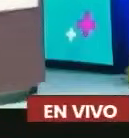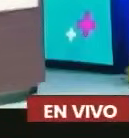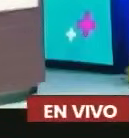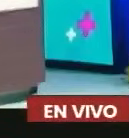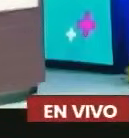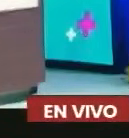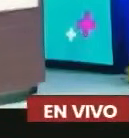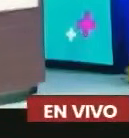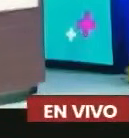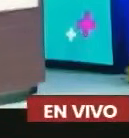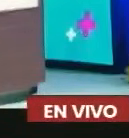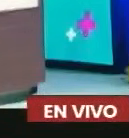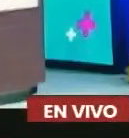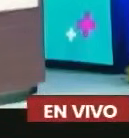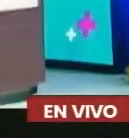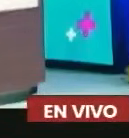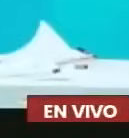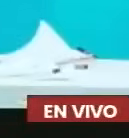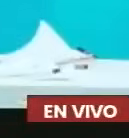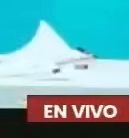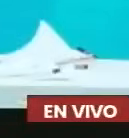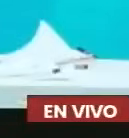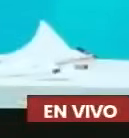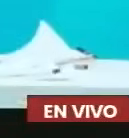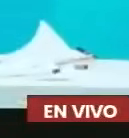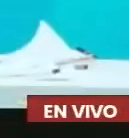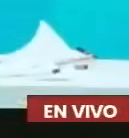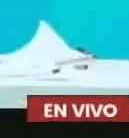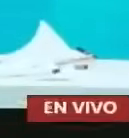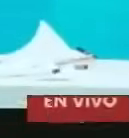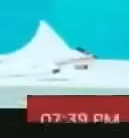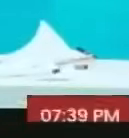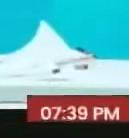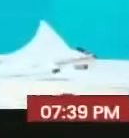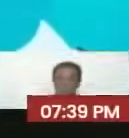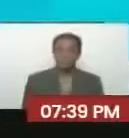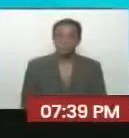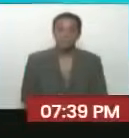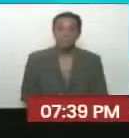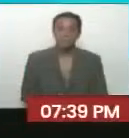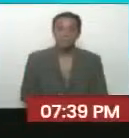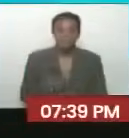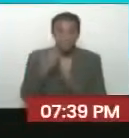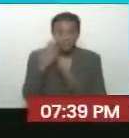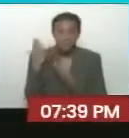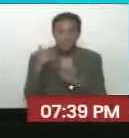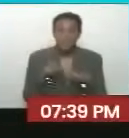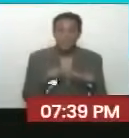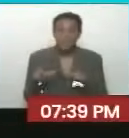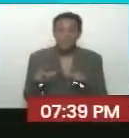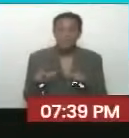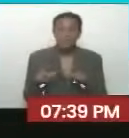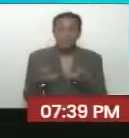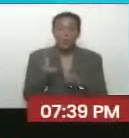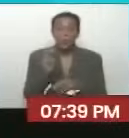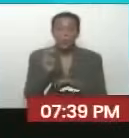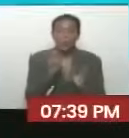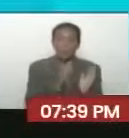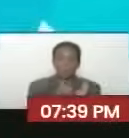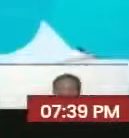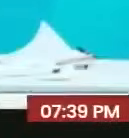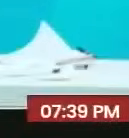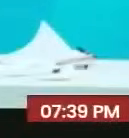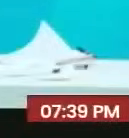Número 27, programa con Maduro Más, y precisamente vamos a estrenar un nuevo segmento,